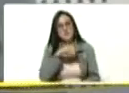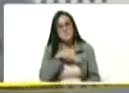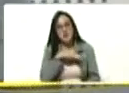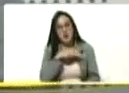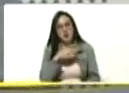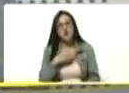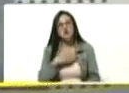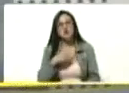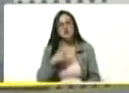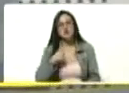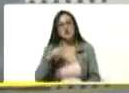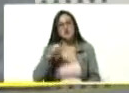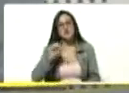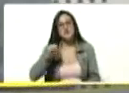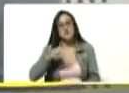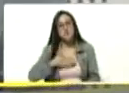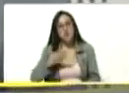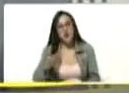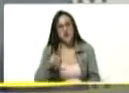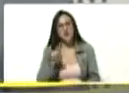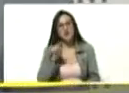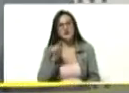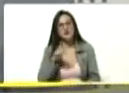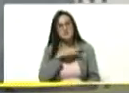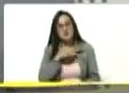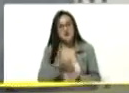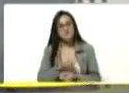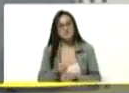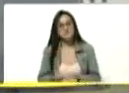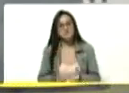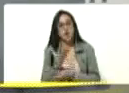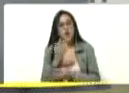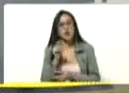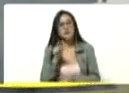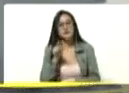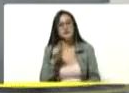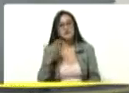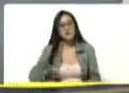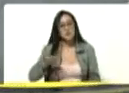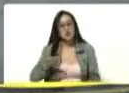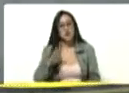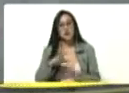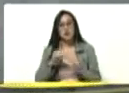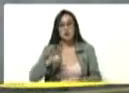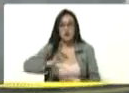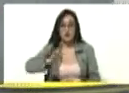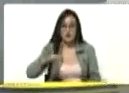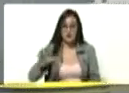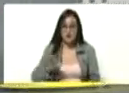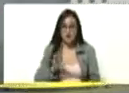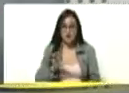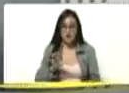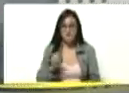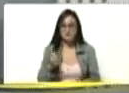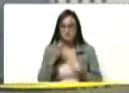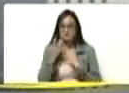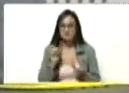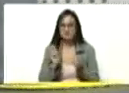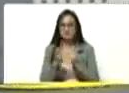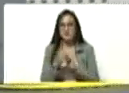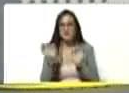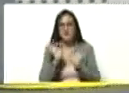Puedo, obras de profundo calado humano sin precedentes en la región, devolvieron la visión